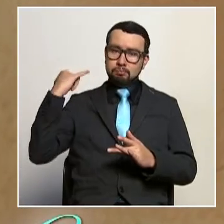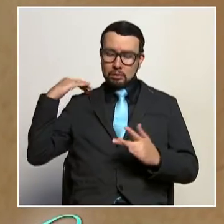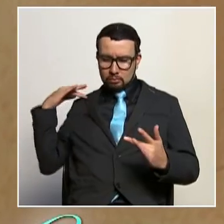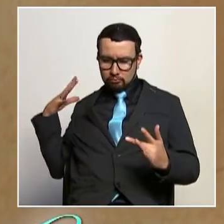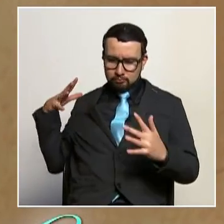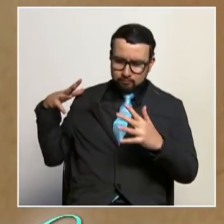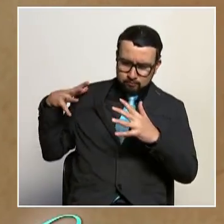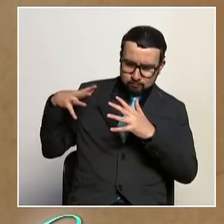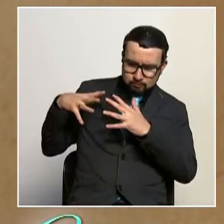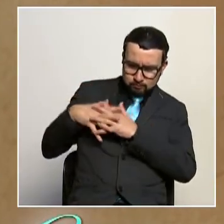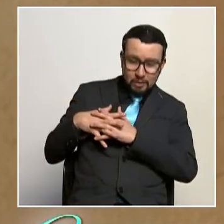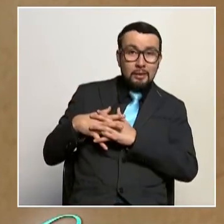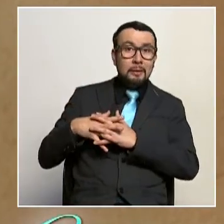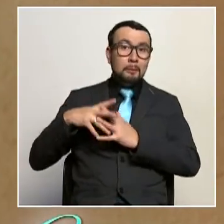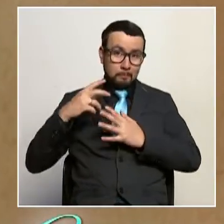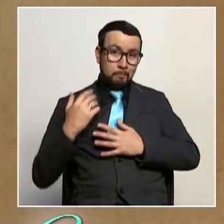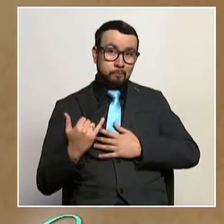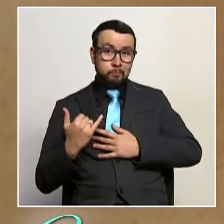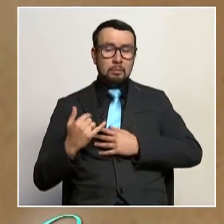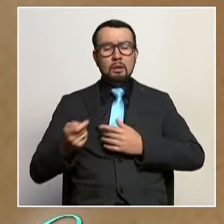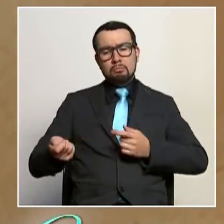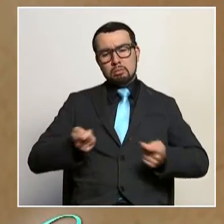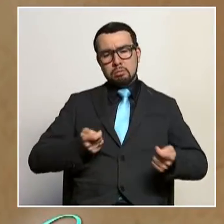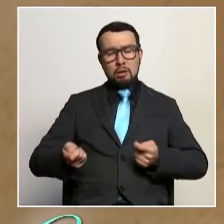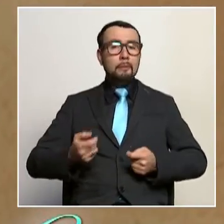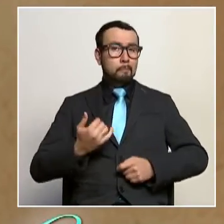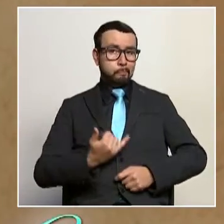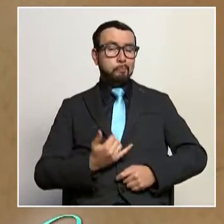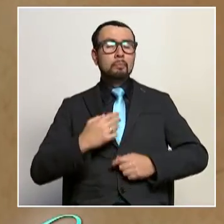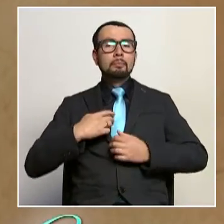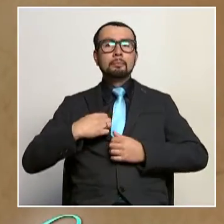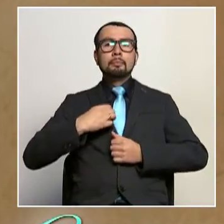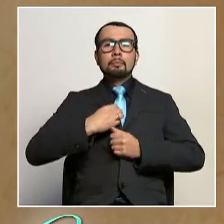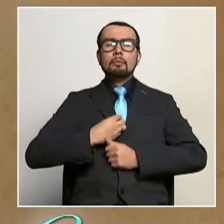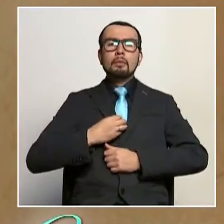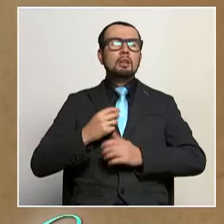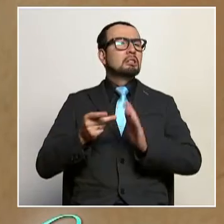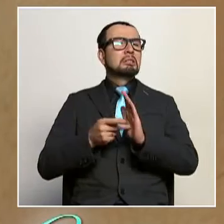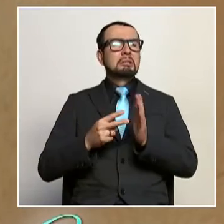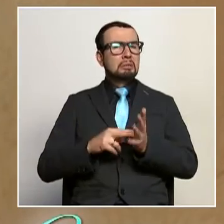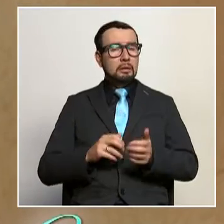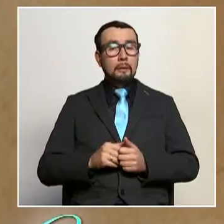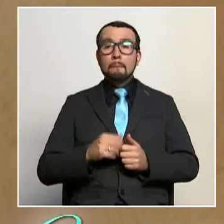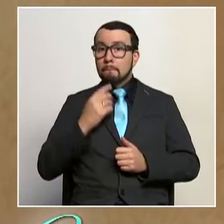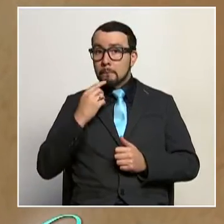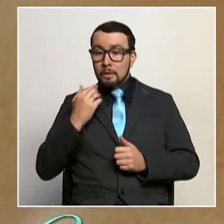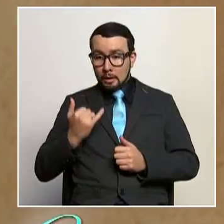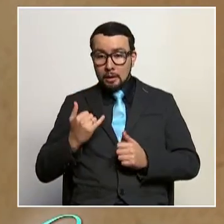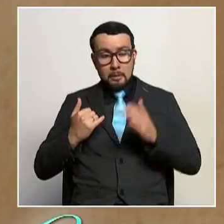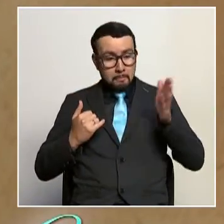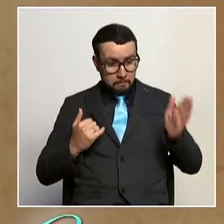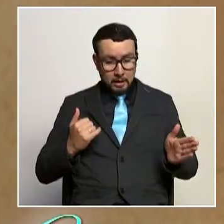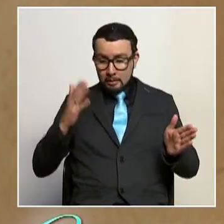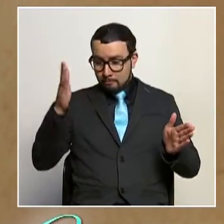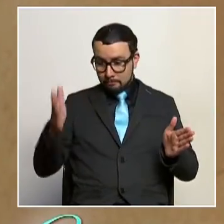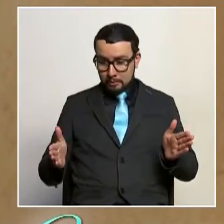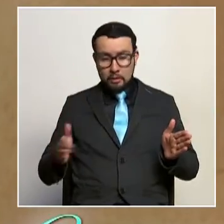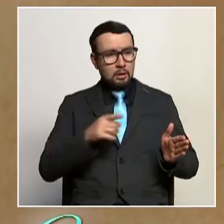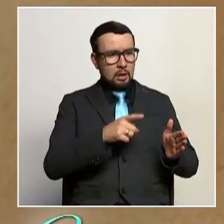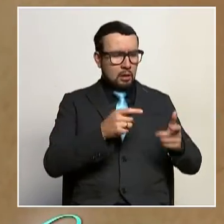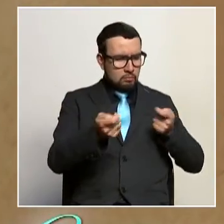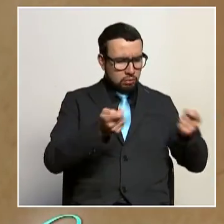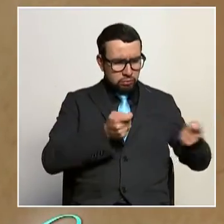digámoslo, en la cara yang del cuerpo. Vamos a trabajar en la cara yin. ¿Qué quiero decir de otra manera? Vamos a trabajar en la parte funcional y en la